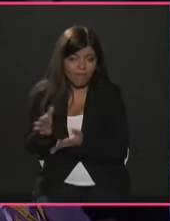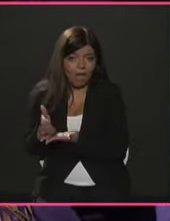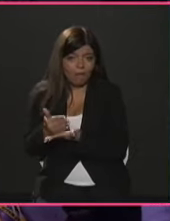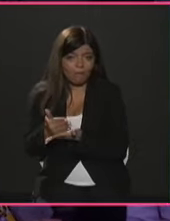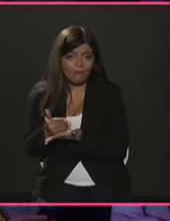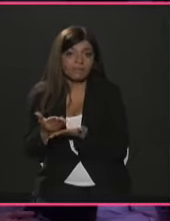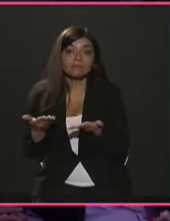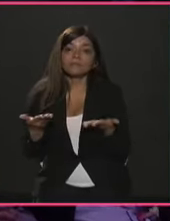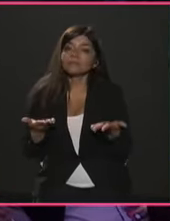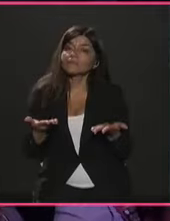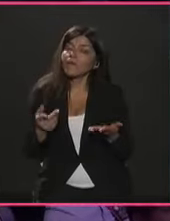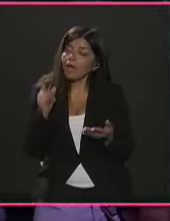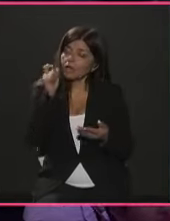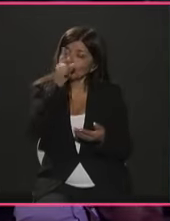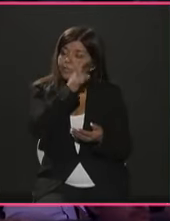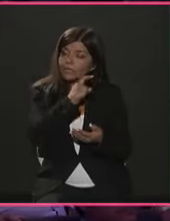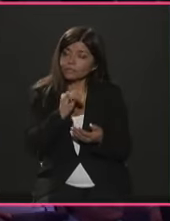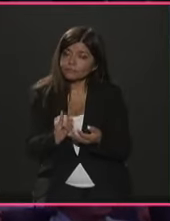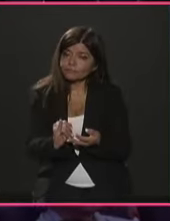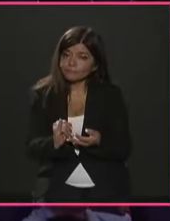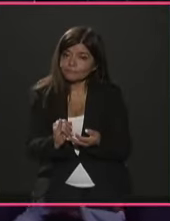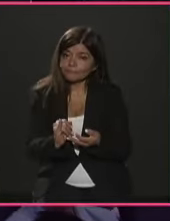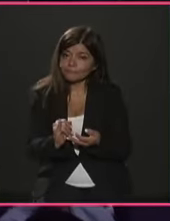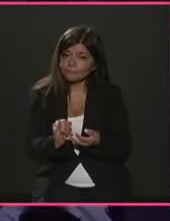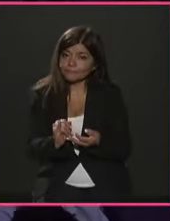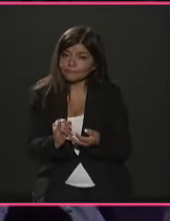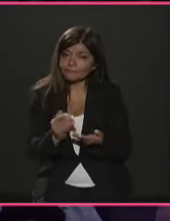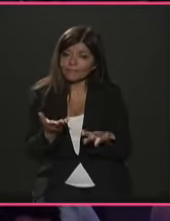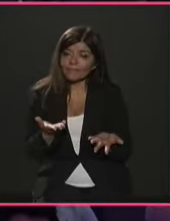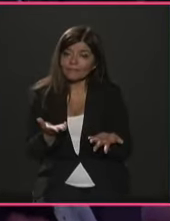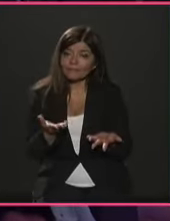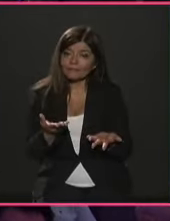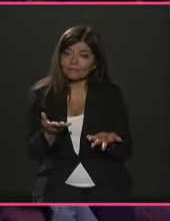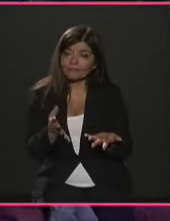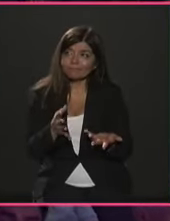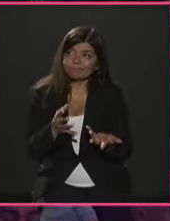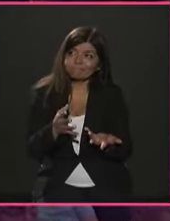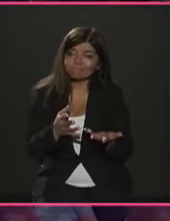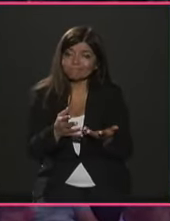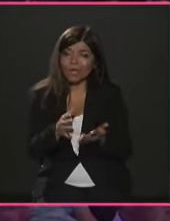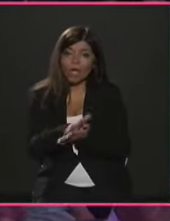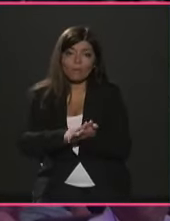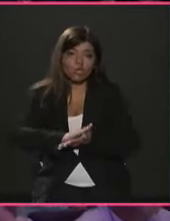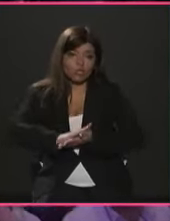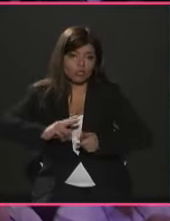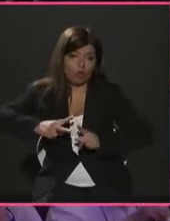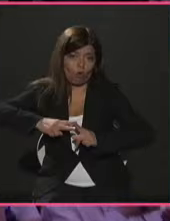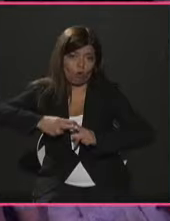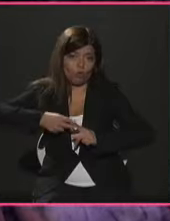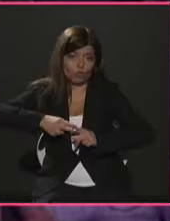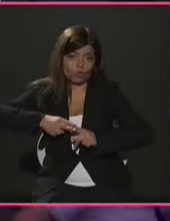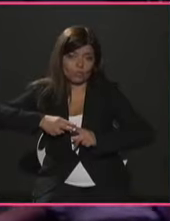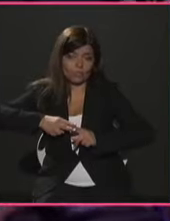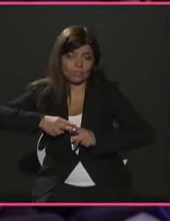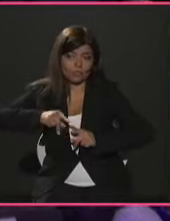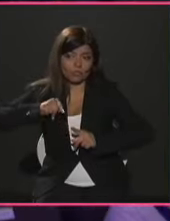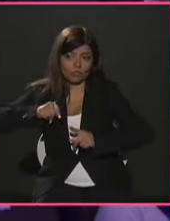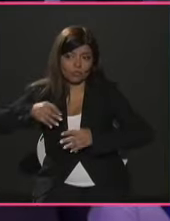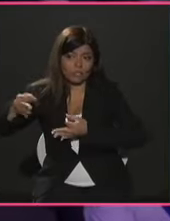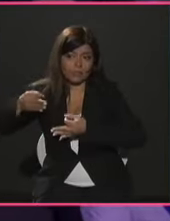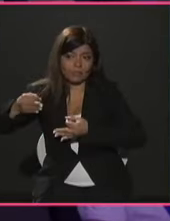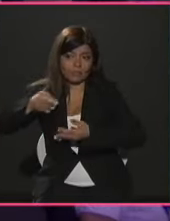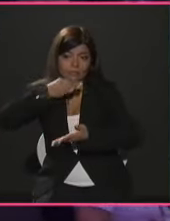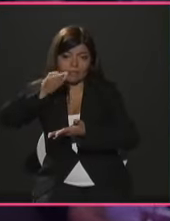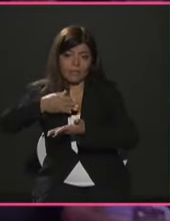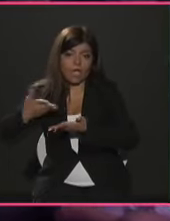Eh Esto es complejo es como someterse a un instrumento es decir que que un instrumento gobierne la